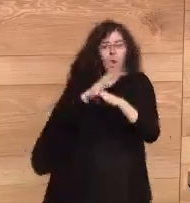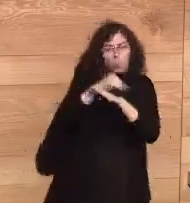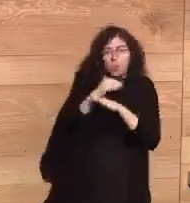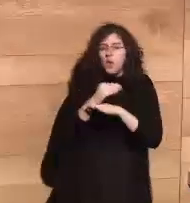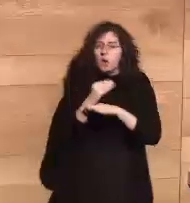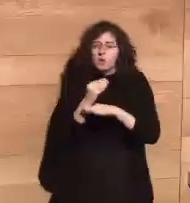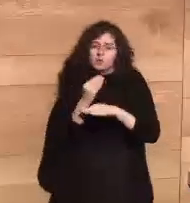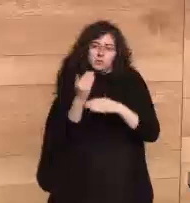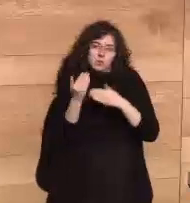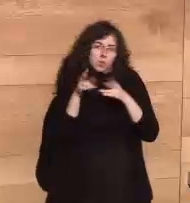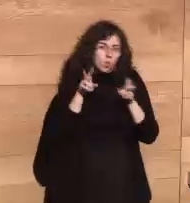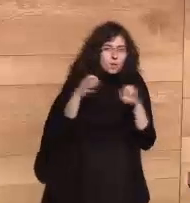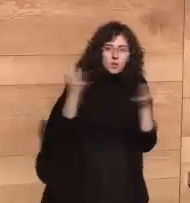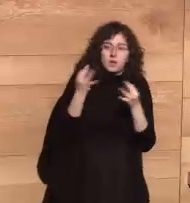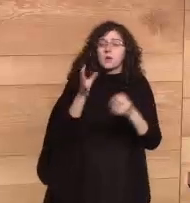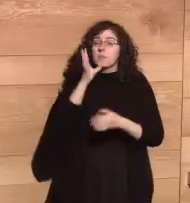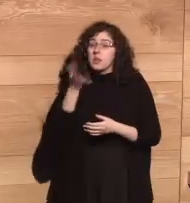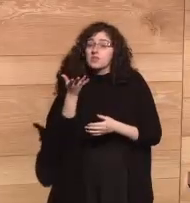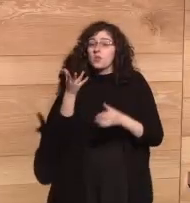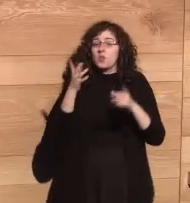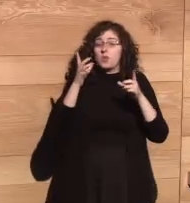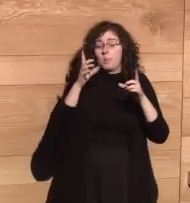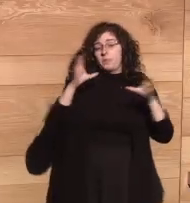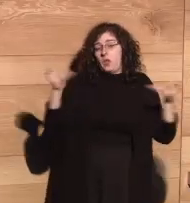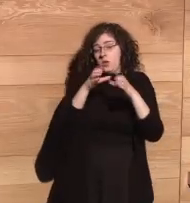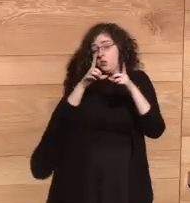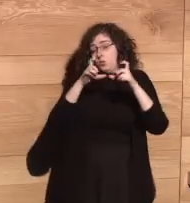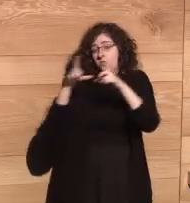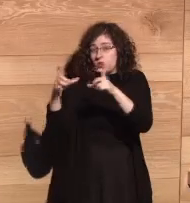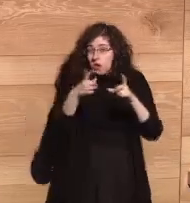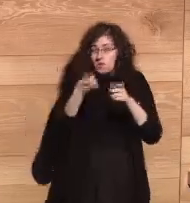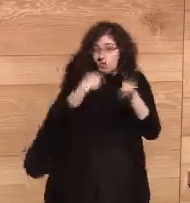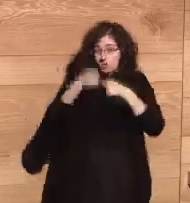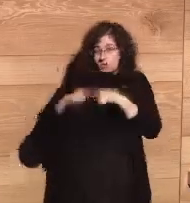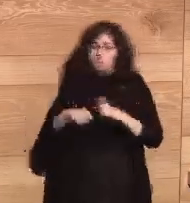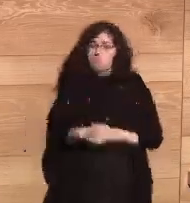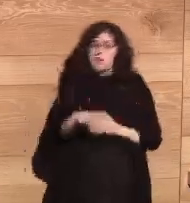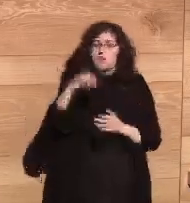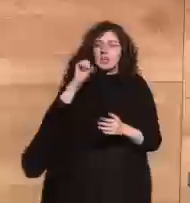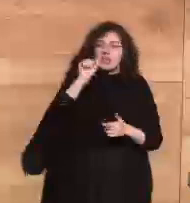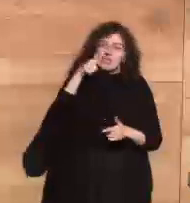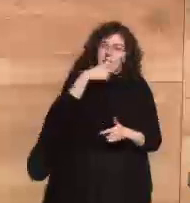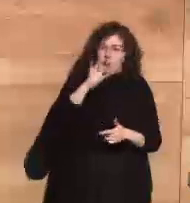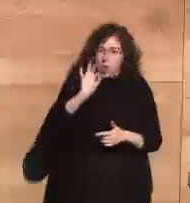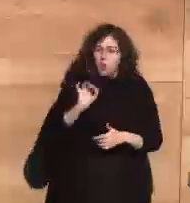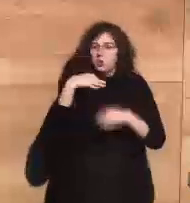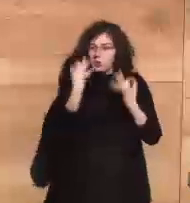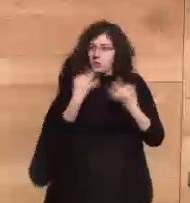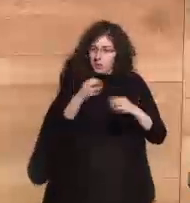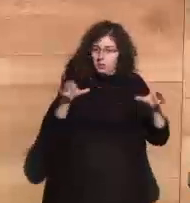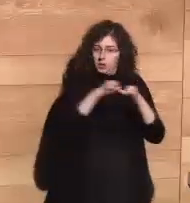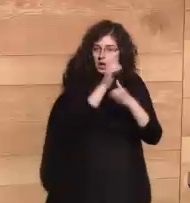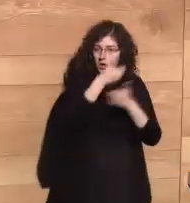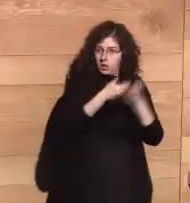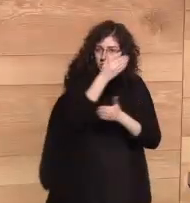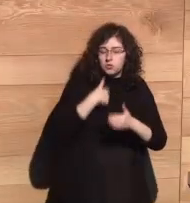y para eso tuvo que vender su equipo. Y bueno, Salgado estaba siempre ahí en el periódico, en la redacción, y yo estaba preguntando, quiero